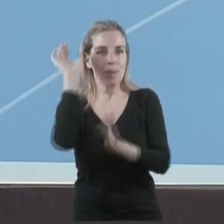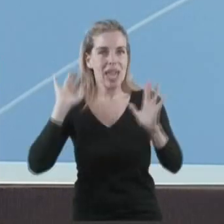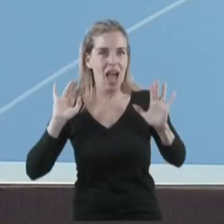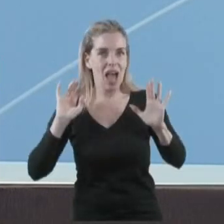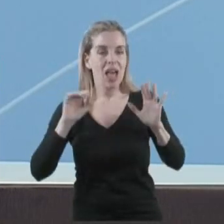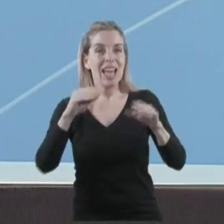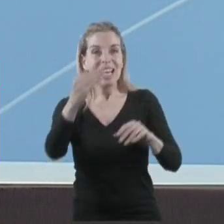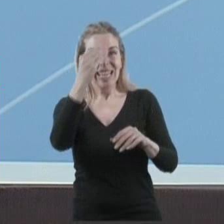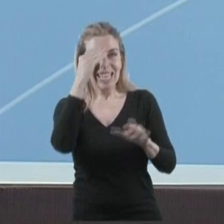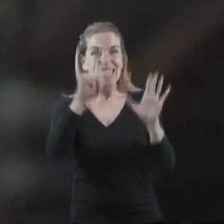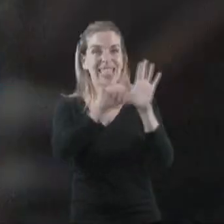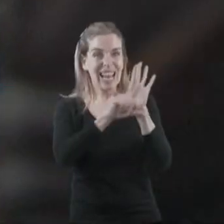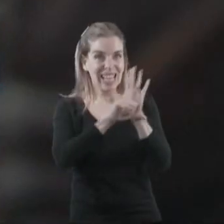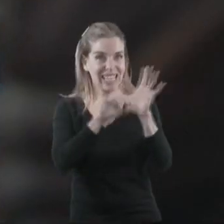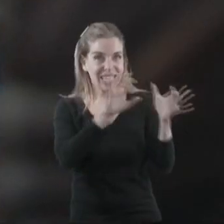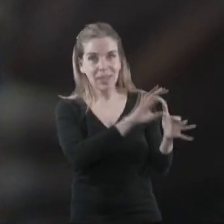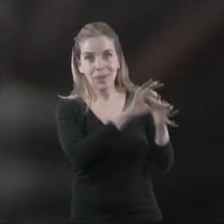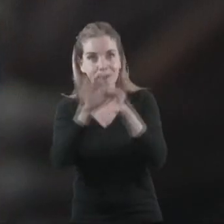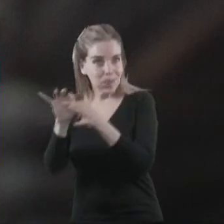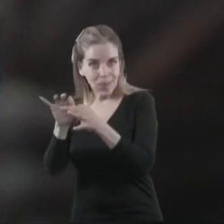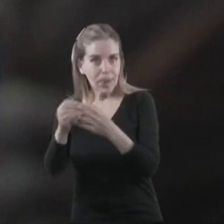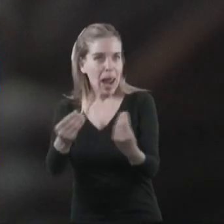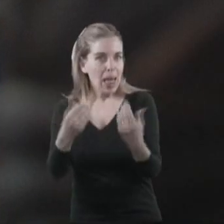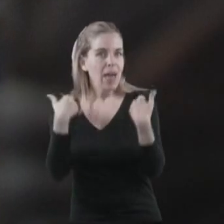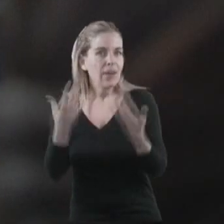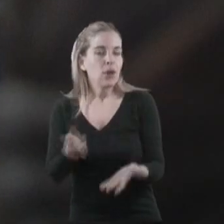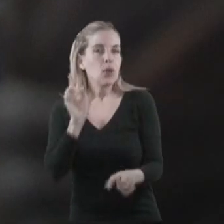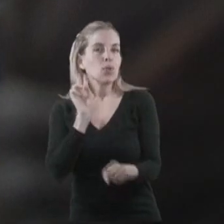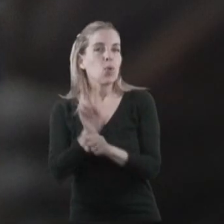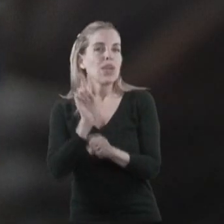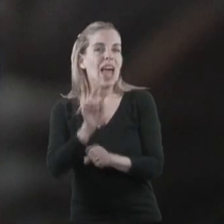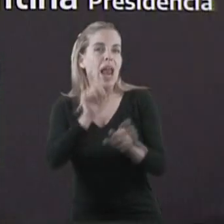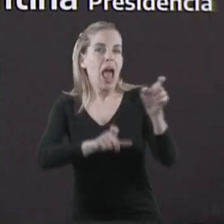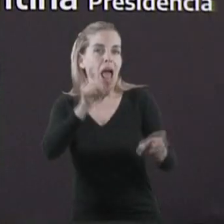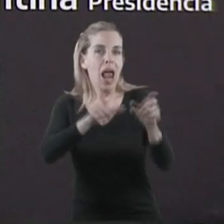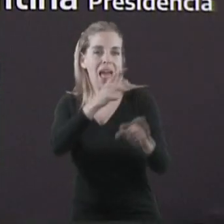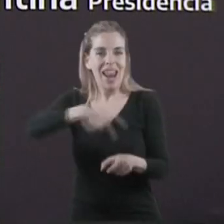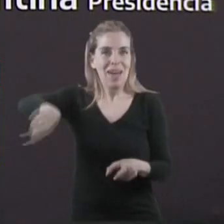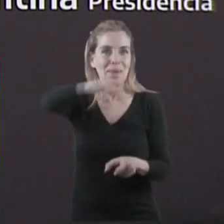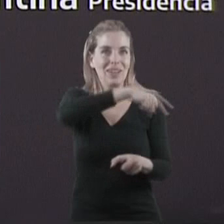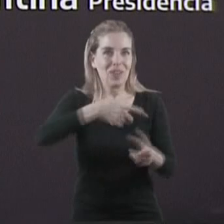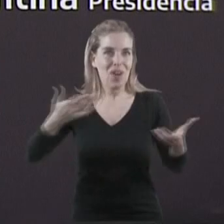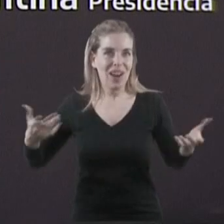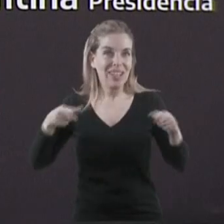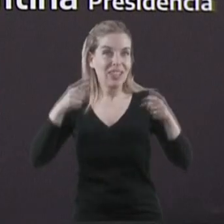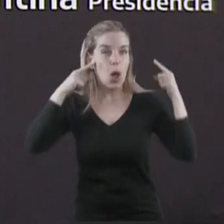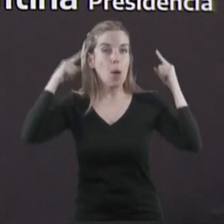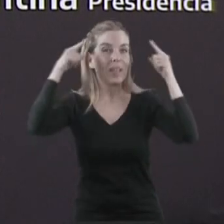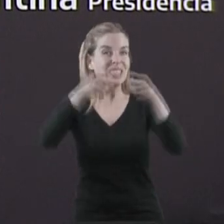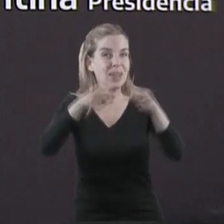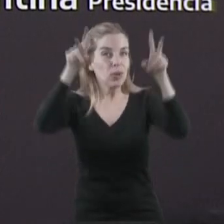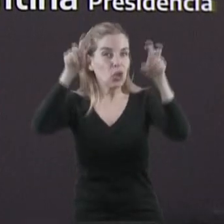el resultado ha sido el de cuidar a nuestra gente. Es una agenda en la cual la Cámara de Diputados y el Senado de la